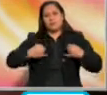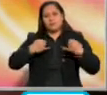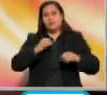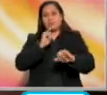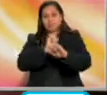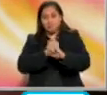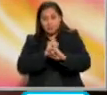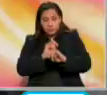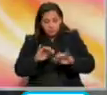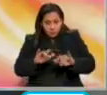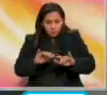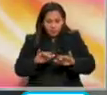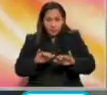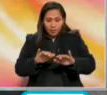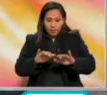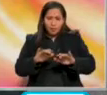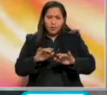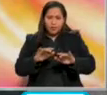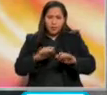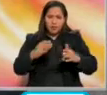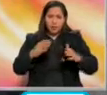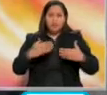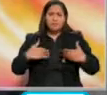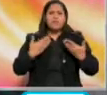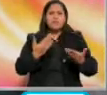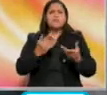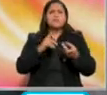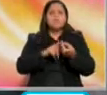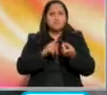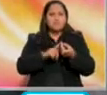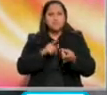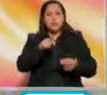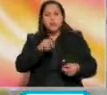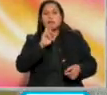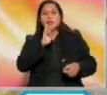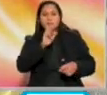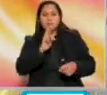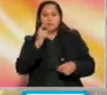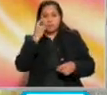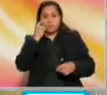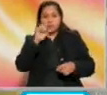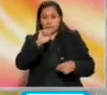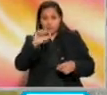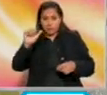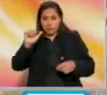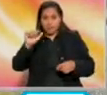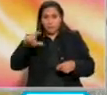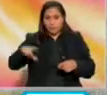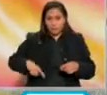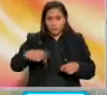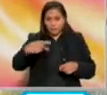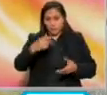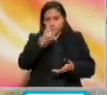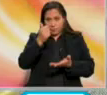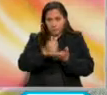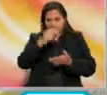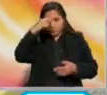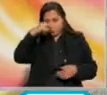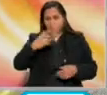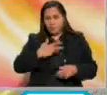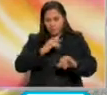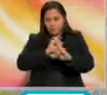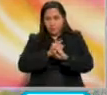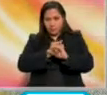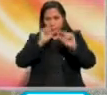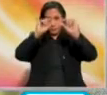fuente de información en Internet puede ser confiable para que los chavos sepan que ahí van a encontrar respuestas? La Secretaría de Salud del Gobierno de la Ciudad de México tiene una